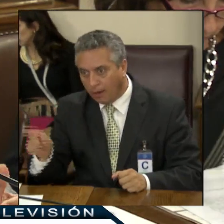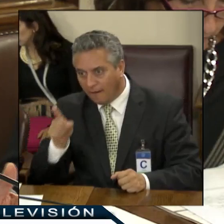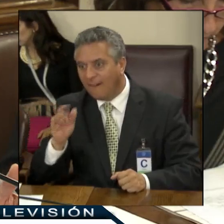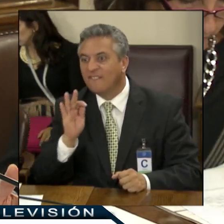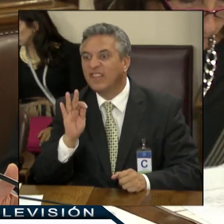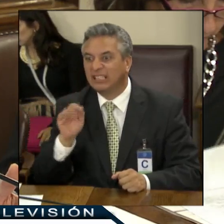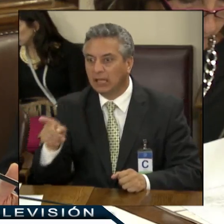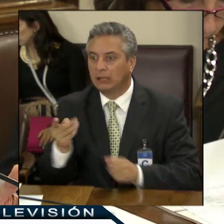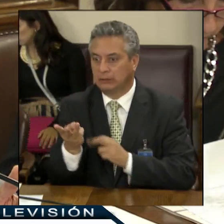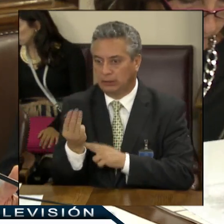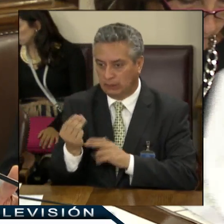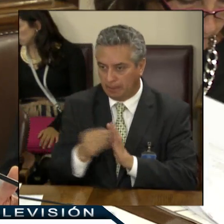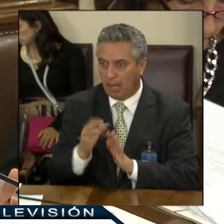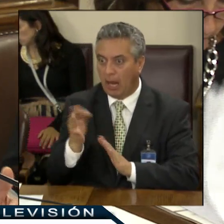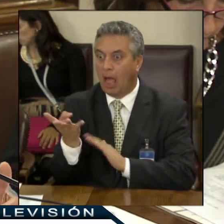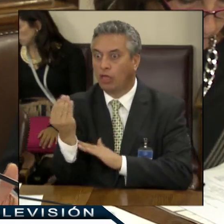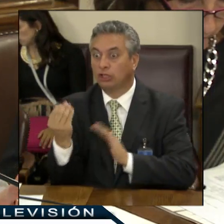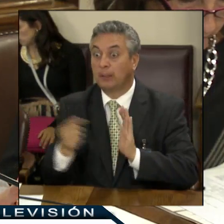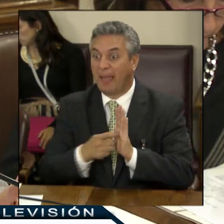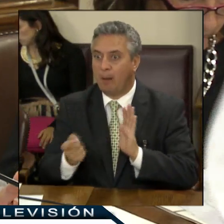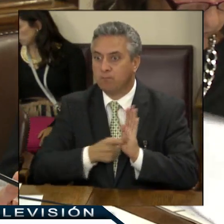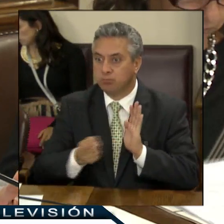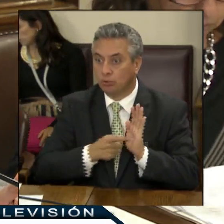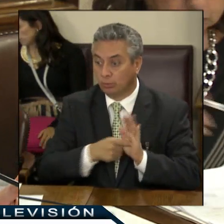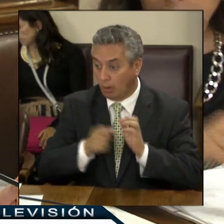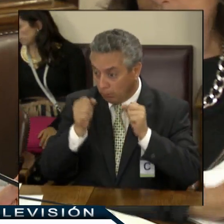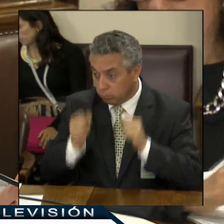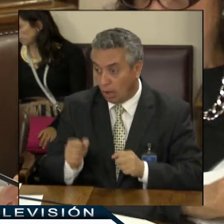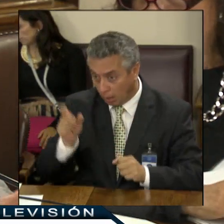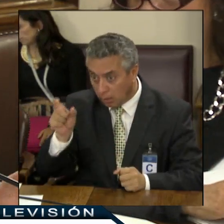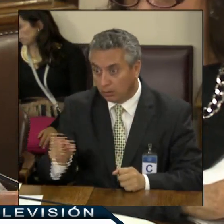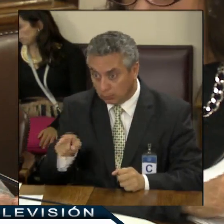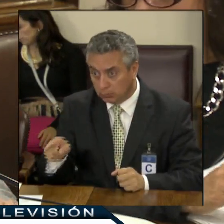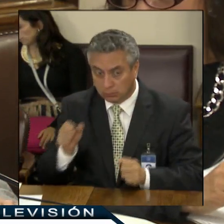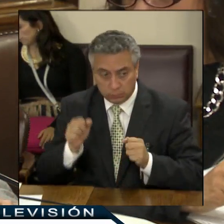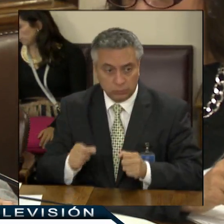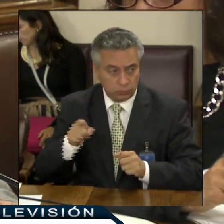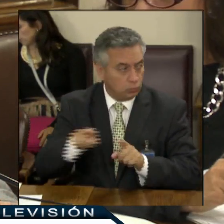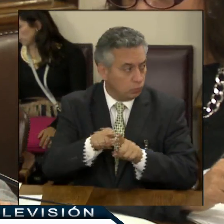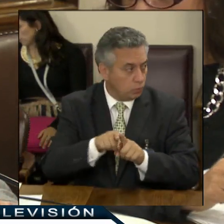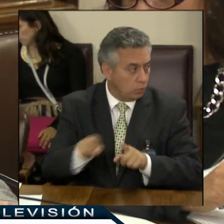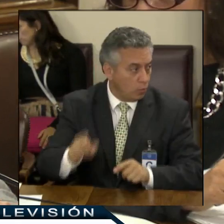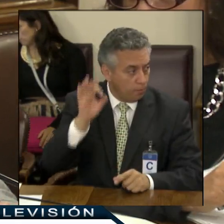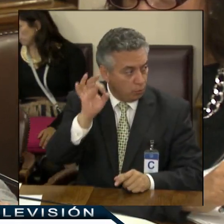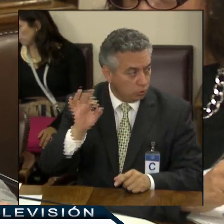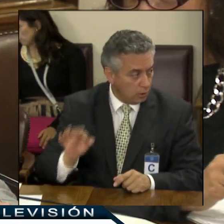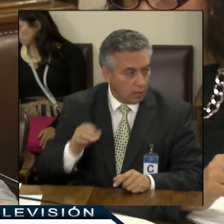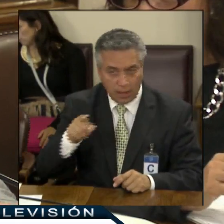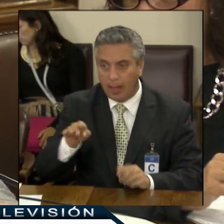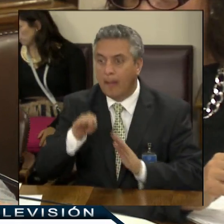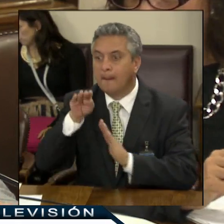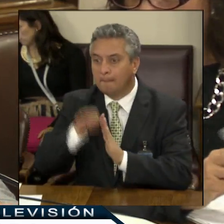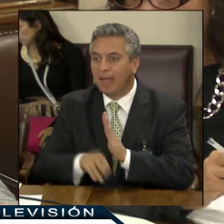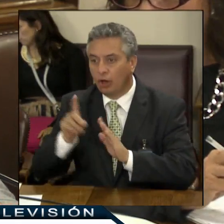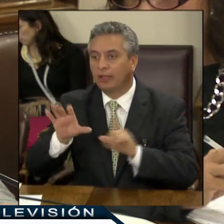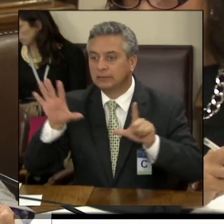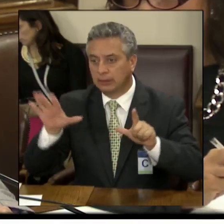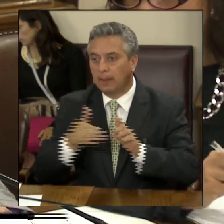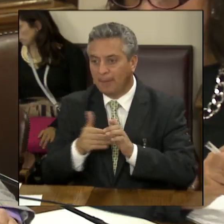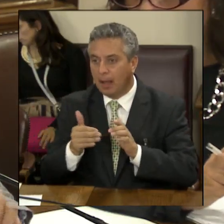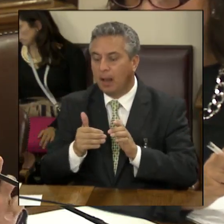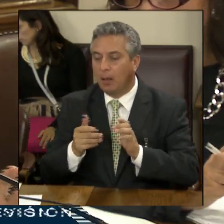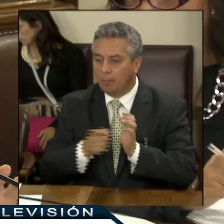ficha de 13000 14000 puntos pudiendo ser sujeta de una de un porcentaje de menos de 7000 puntos